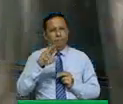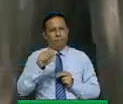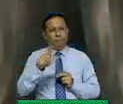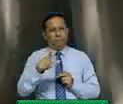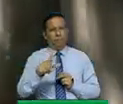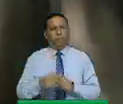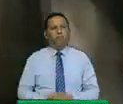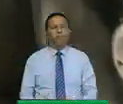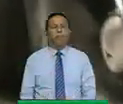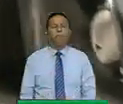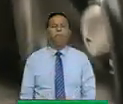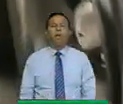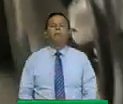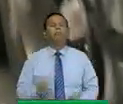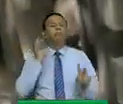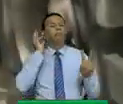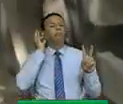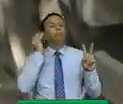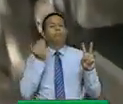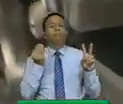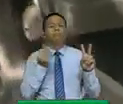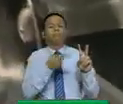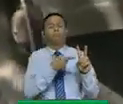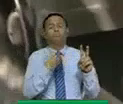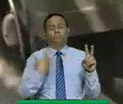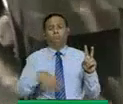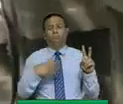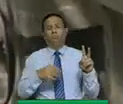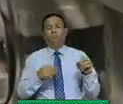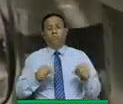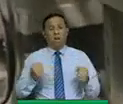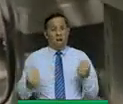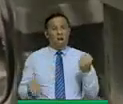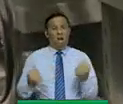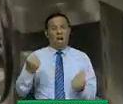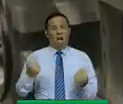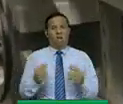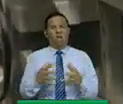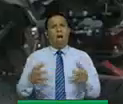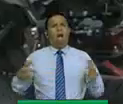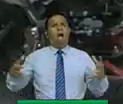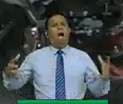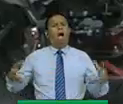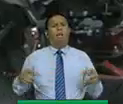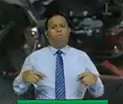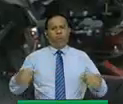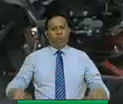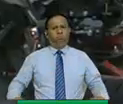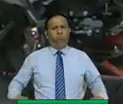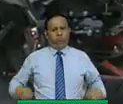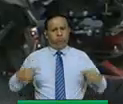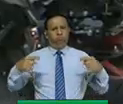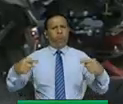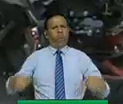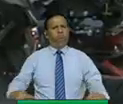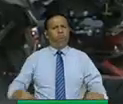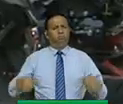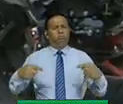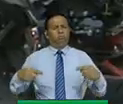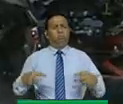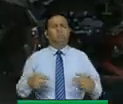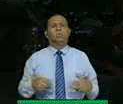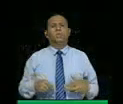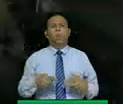El cuerpo de la joven quedó atrapado bajo la pesada estructura de las llantas traseras. El conductor de la moto se encontraba a poco más de un